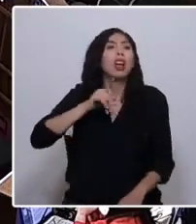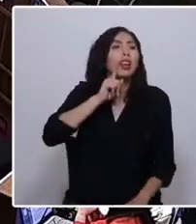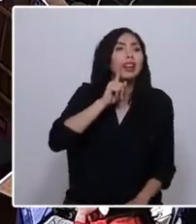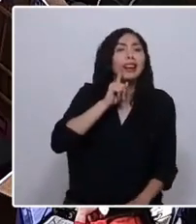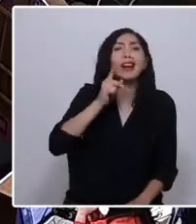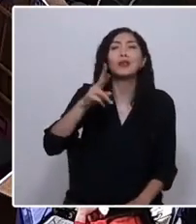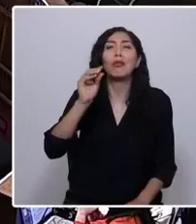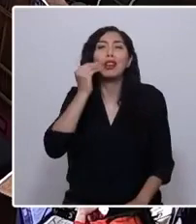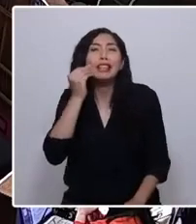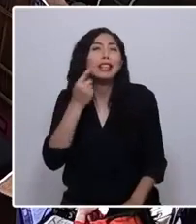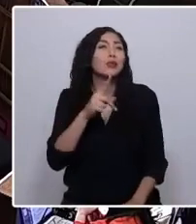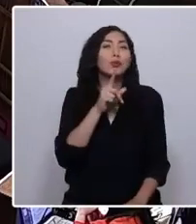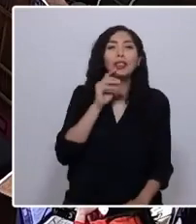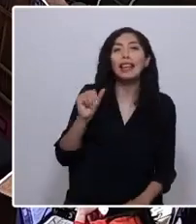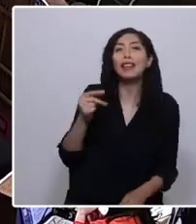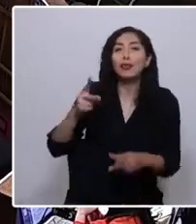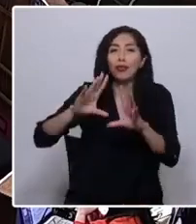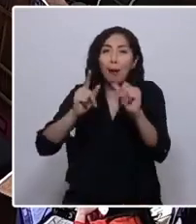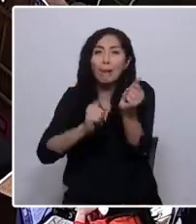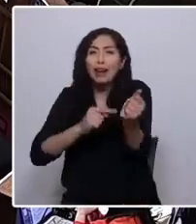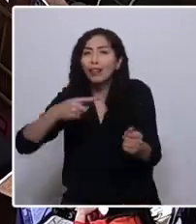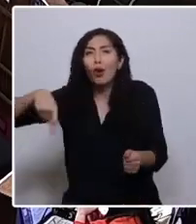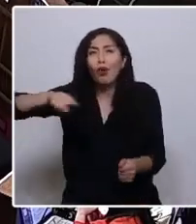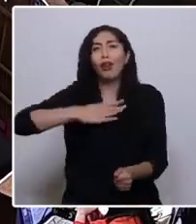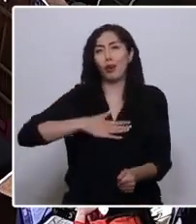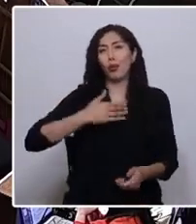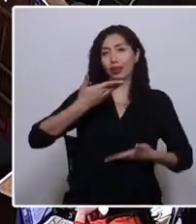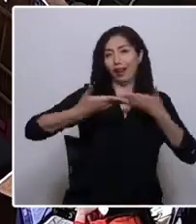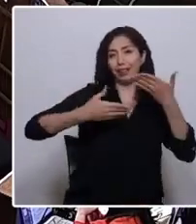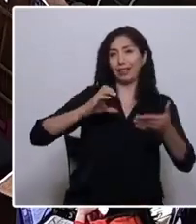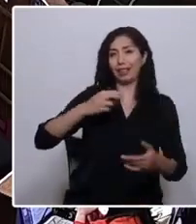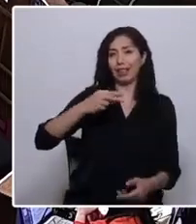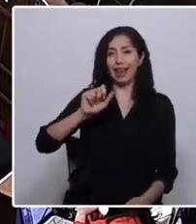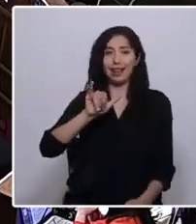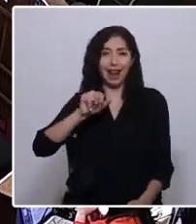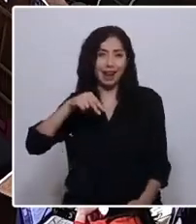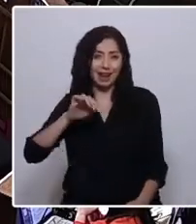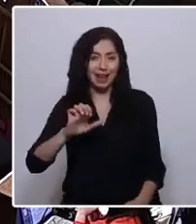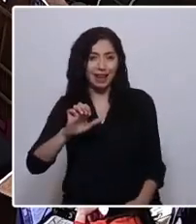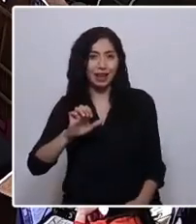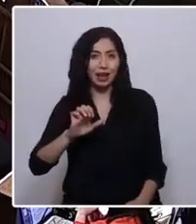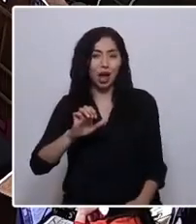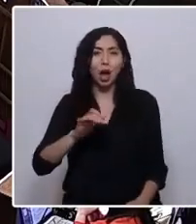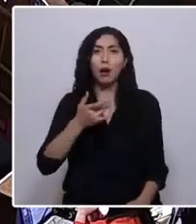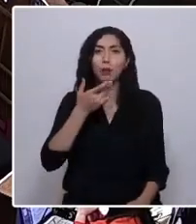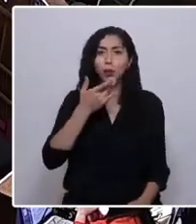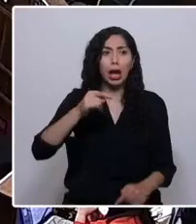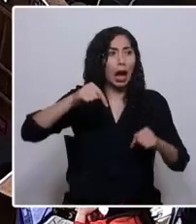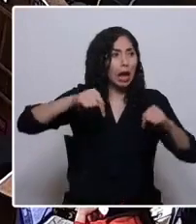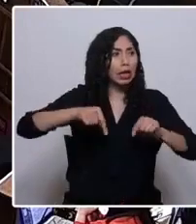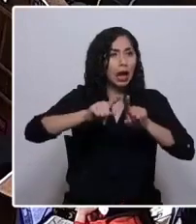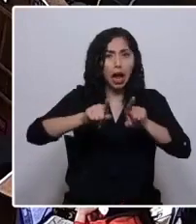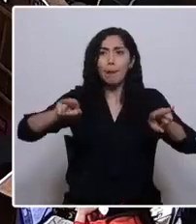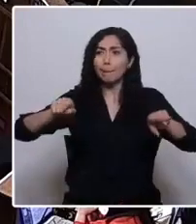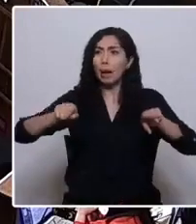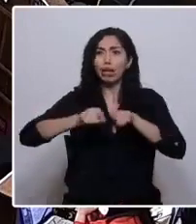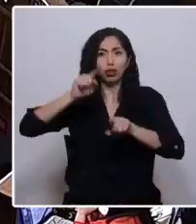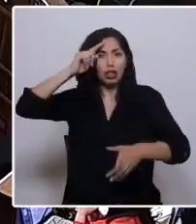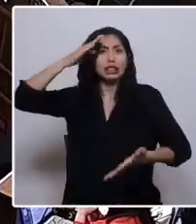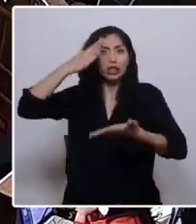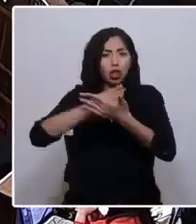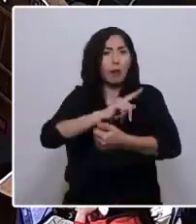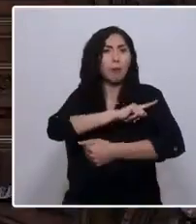su familia. ¿Por qué? Porque creo que es necesario, a través de esta chambonada que estoy diciendo, de formalizar los espacios donde se toman las decisiones del